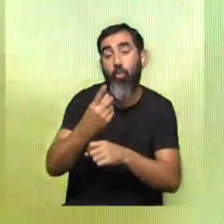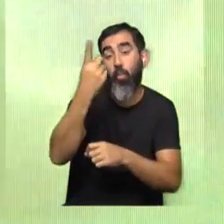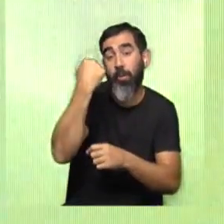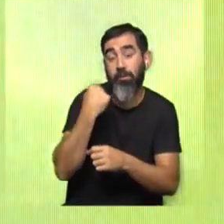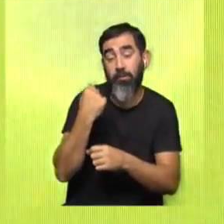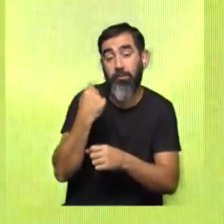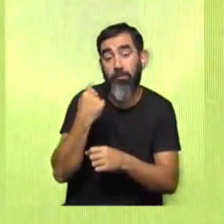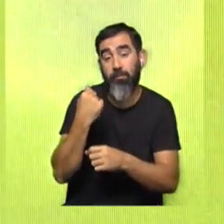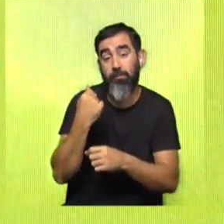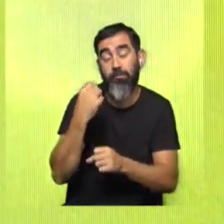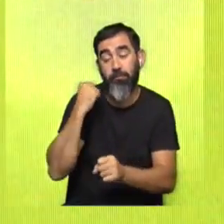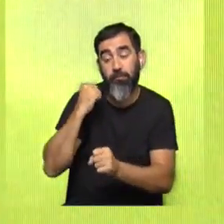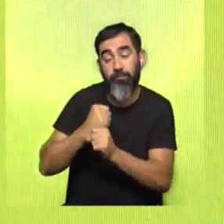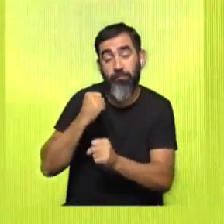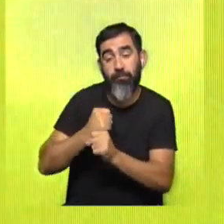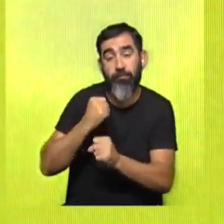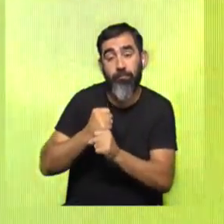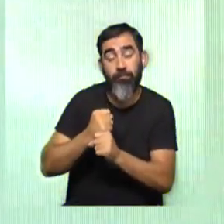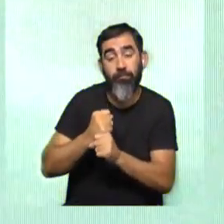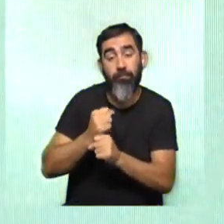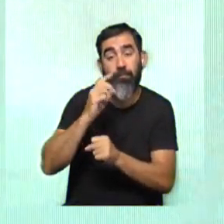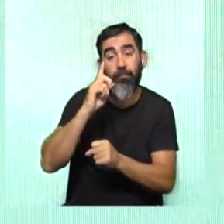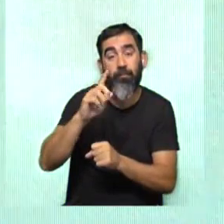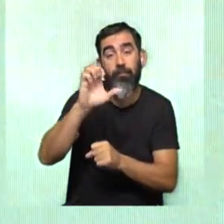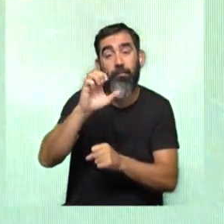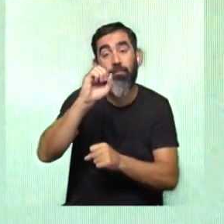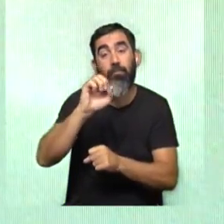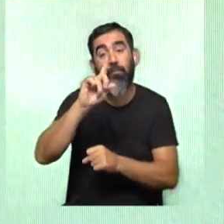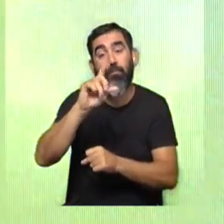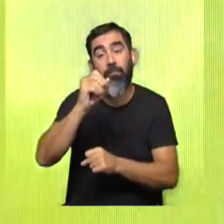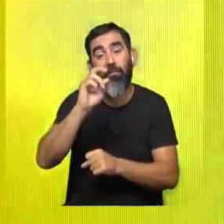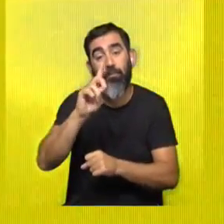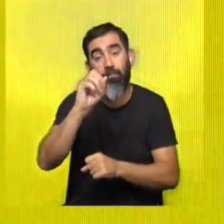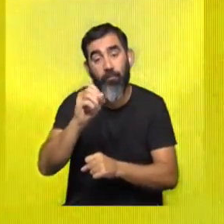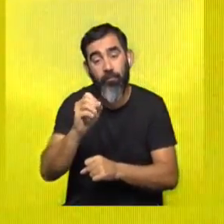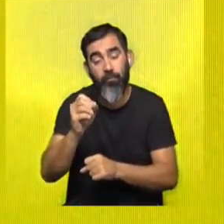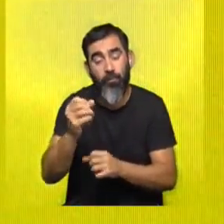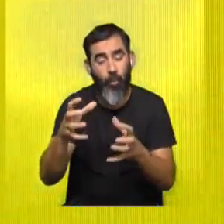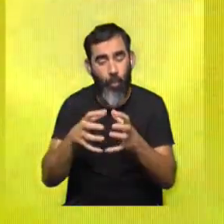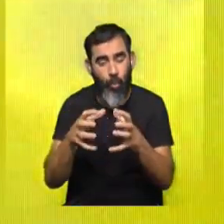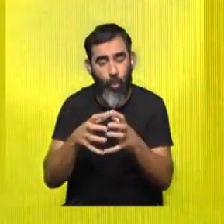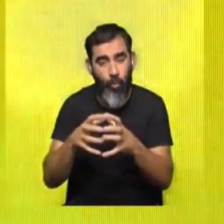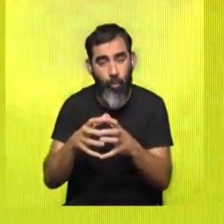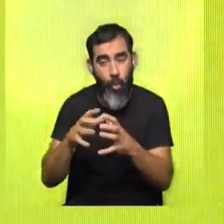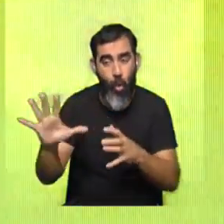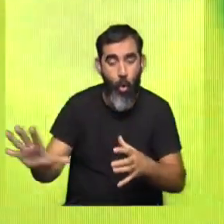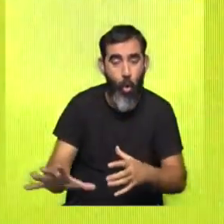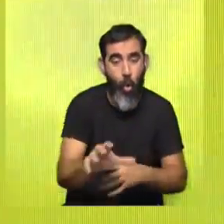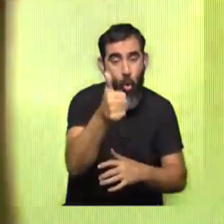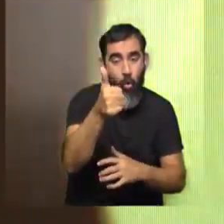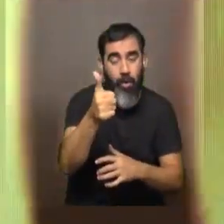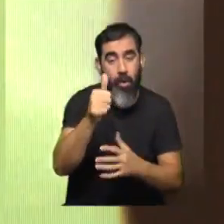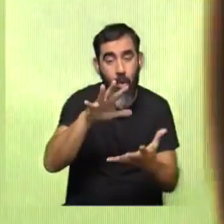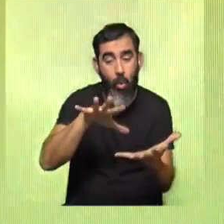cuando el trabajo de los geólogos César Gozo, Mauricio Faraone y otros miembros de su equipo conseguían que el